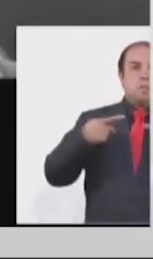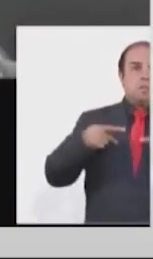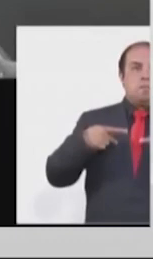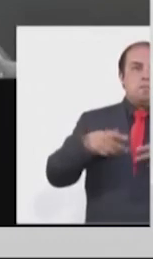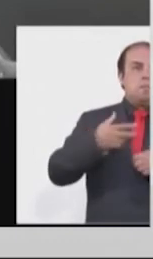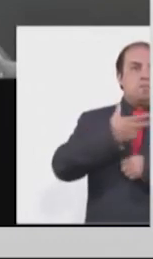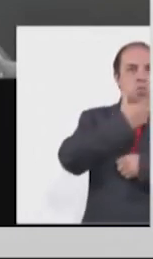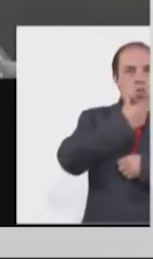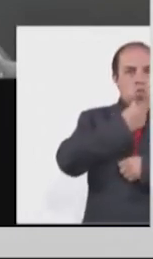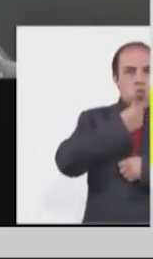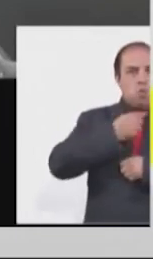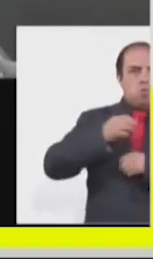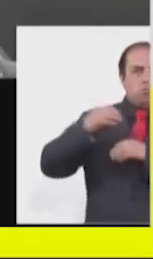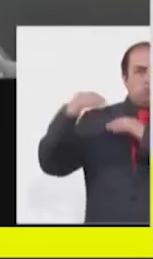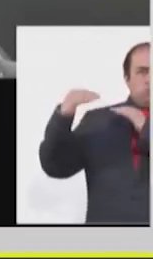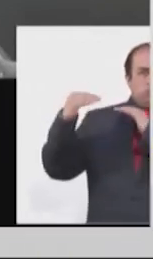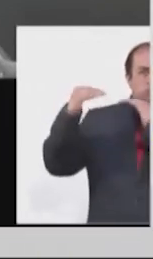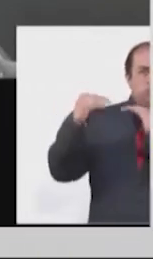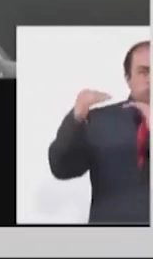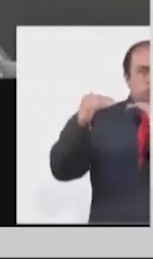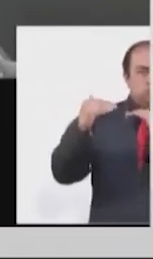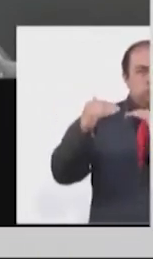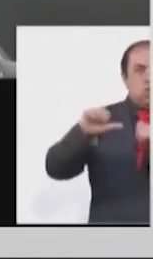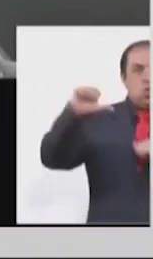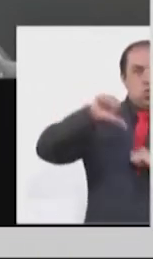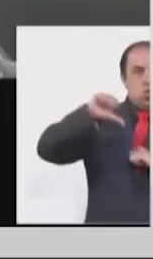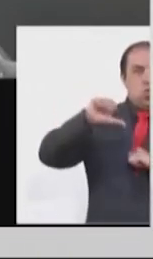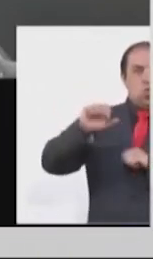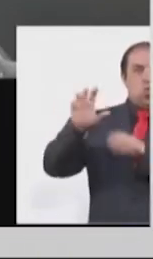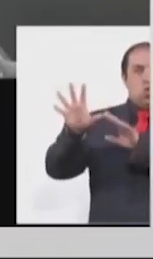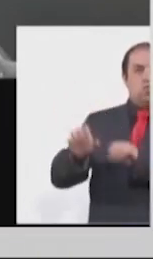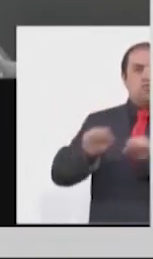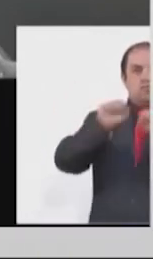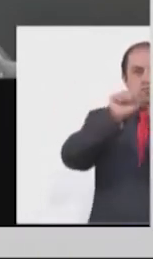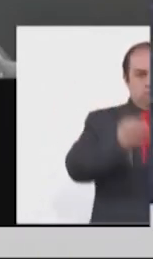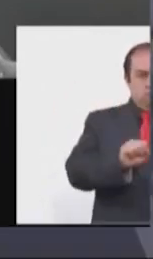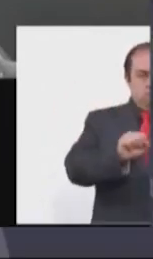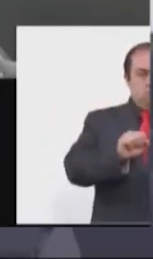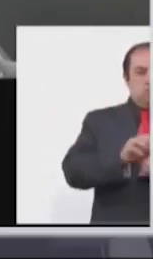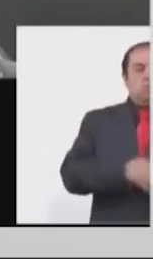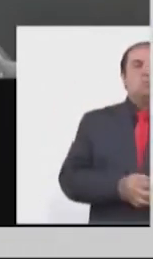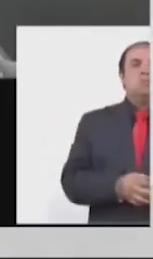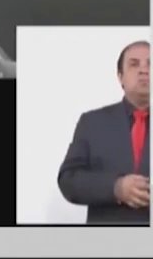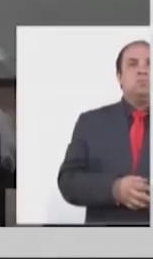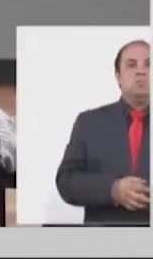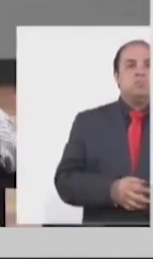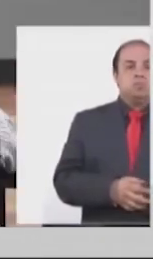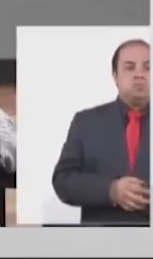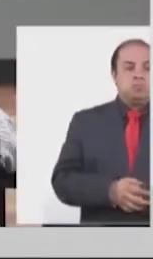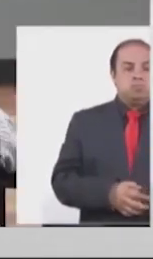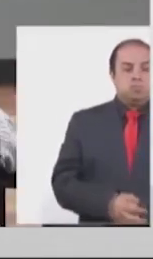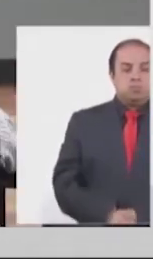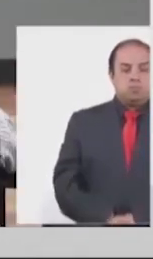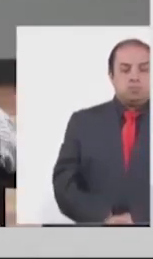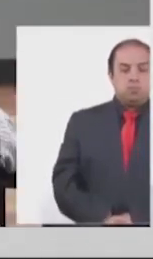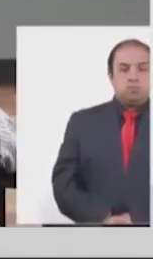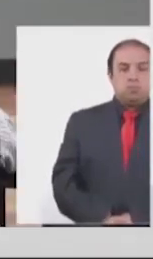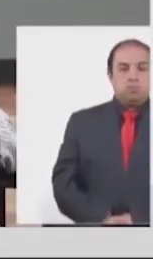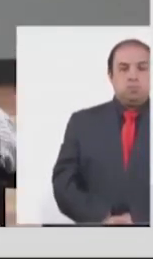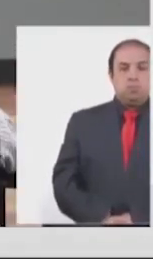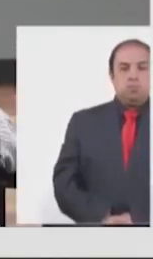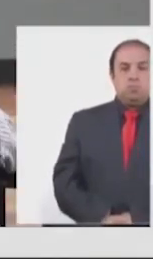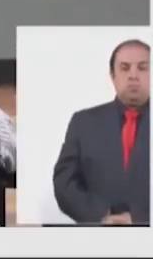como el caso de esta joven de 27 años de edad que ver esta imagen de Nuevo León dolorosa chica doloroso doloroso